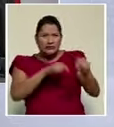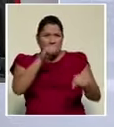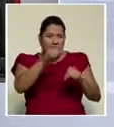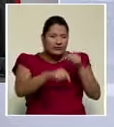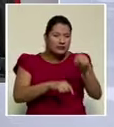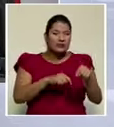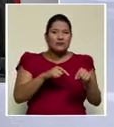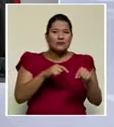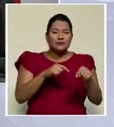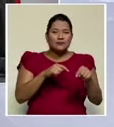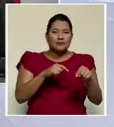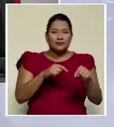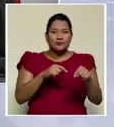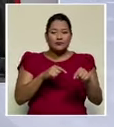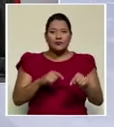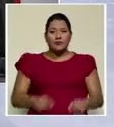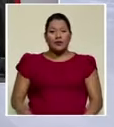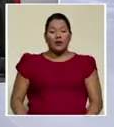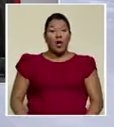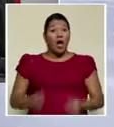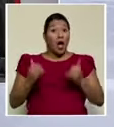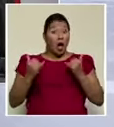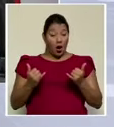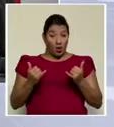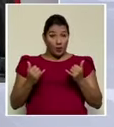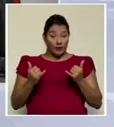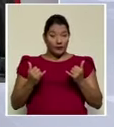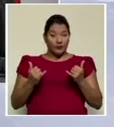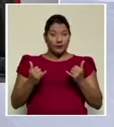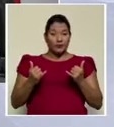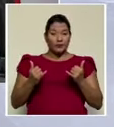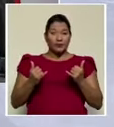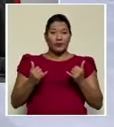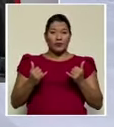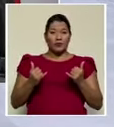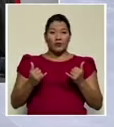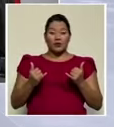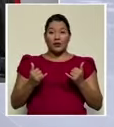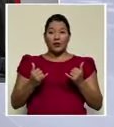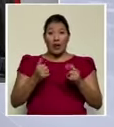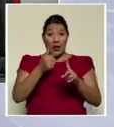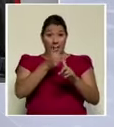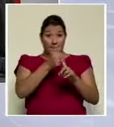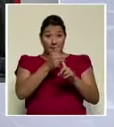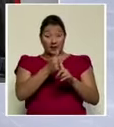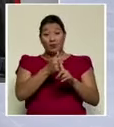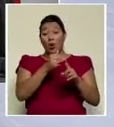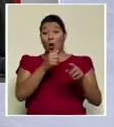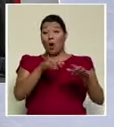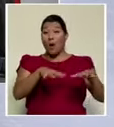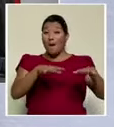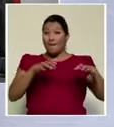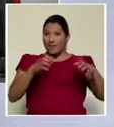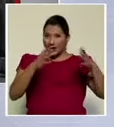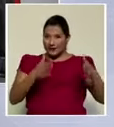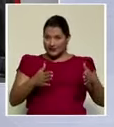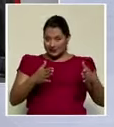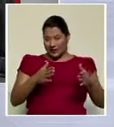de cualquier otra naturaleza. Gustavo Román, lo cierto es que el mismo magistrado presidente, como